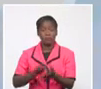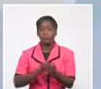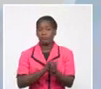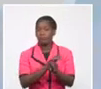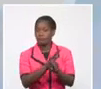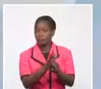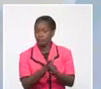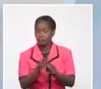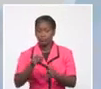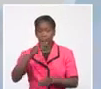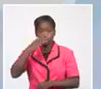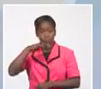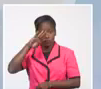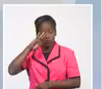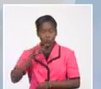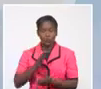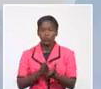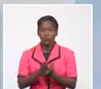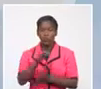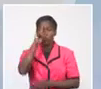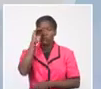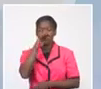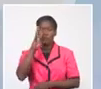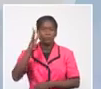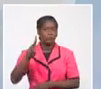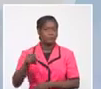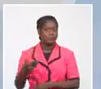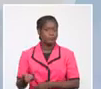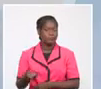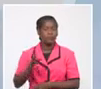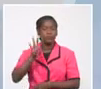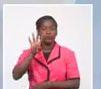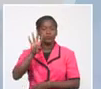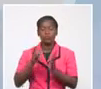COVID-19, se mantienen activos, ingresados